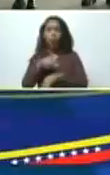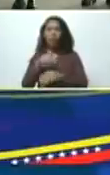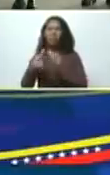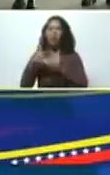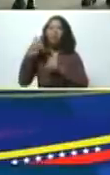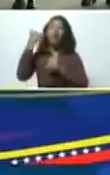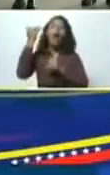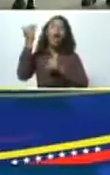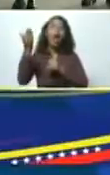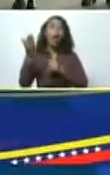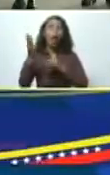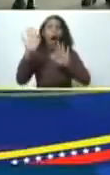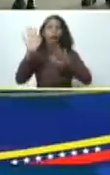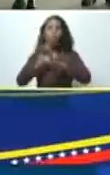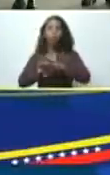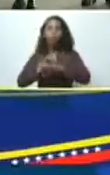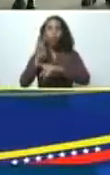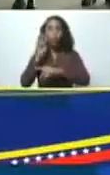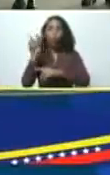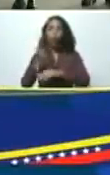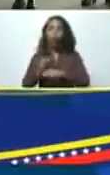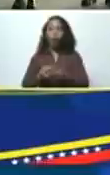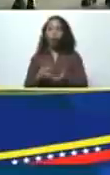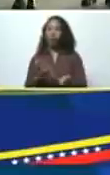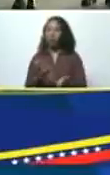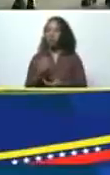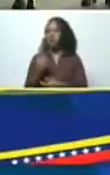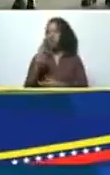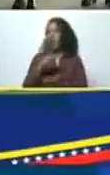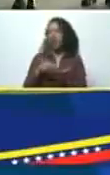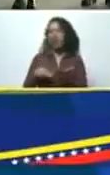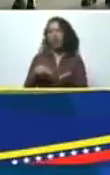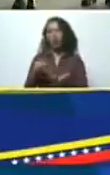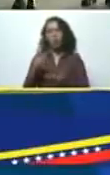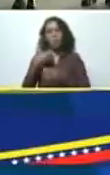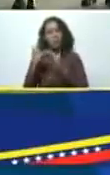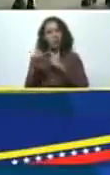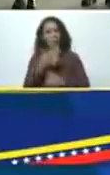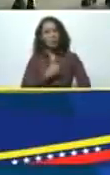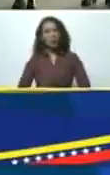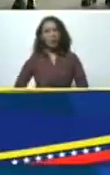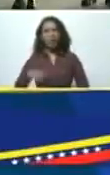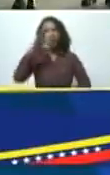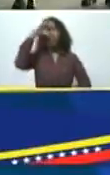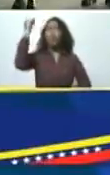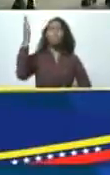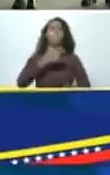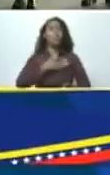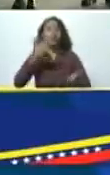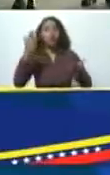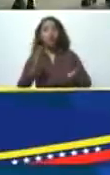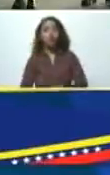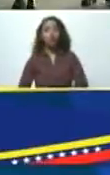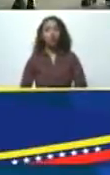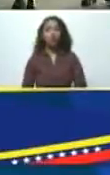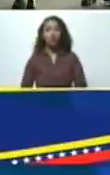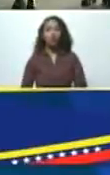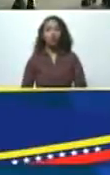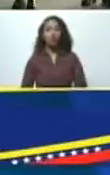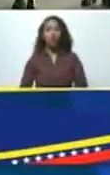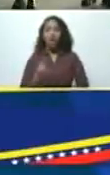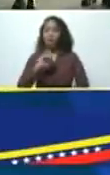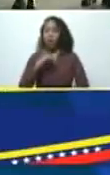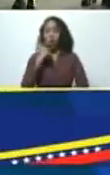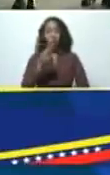después, ay, disculpe, no lo había leído. ¿Cómo que no has leído un mensaje del presidente? Dios santo. Y no digo